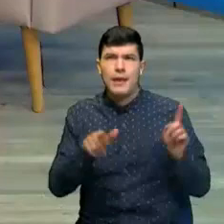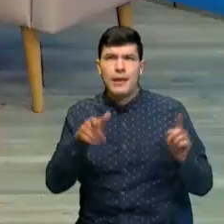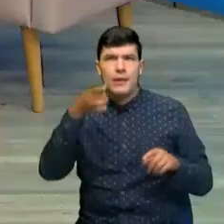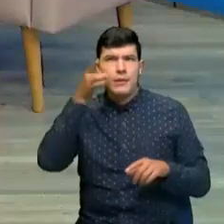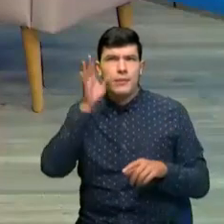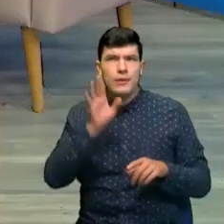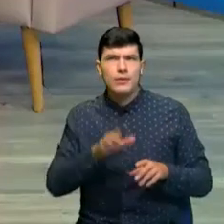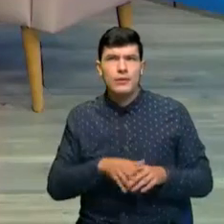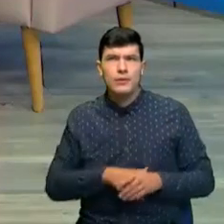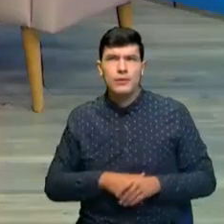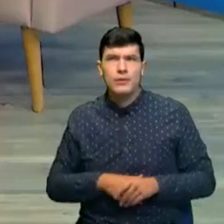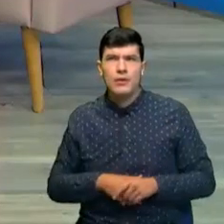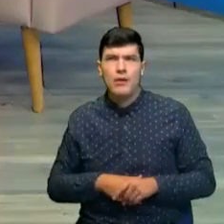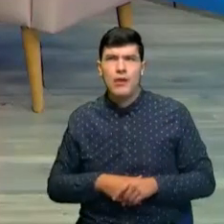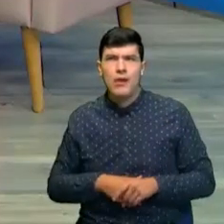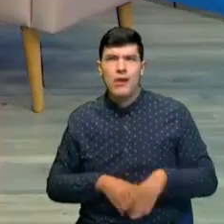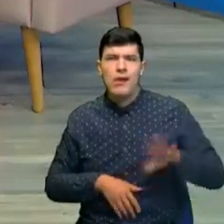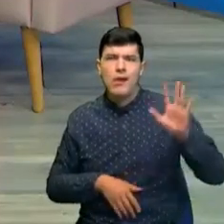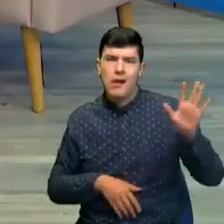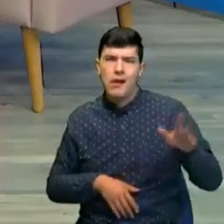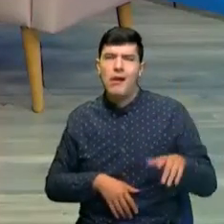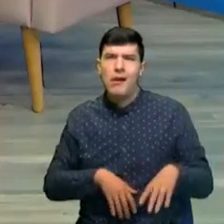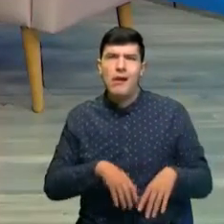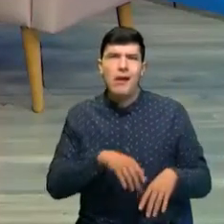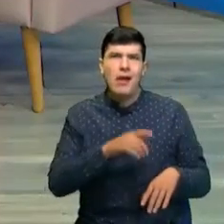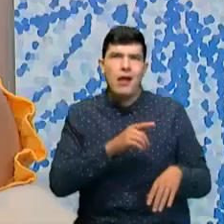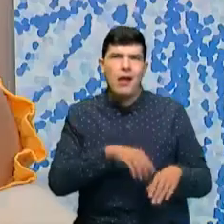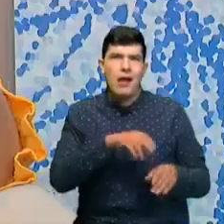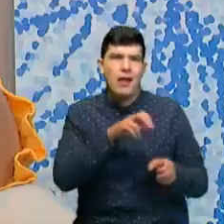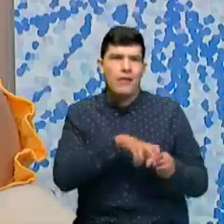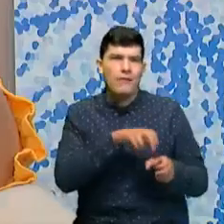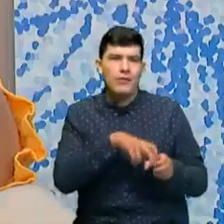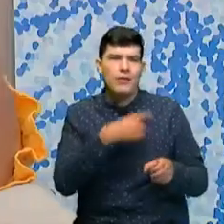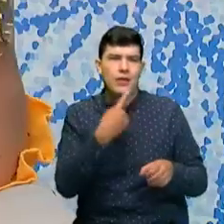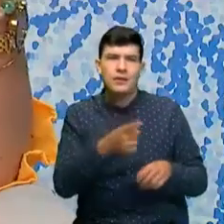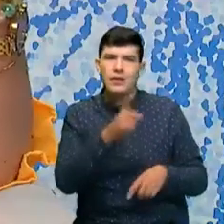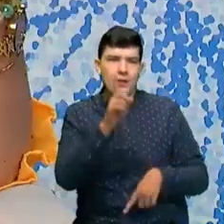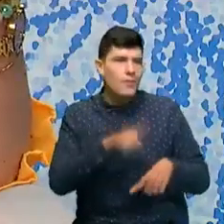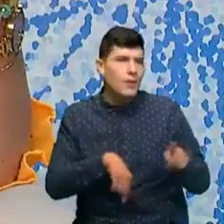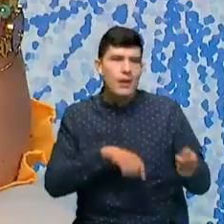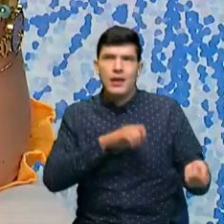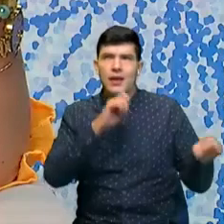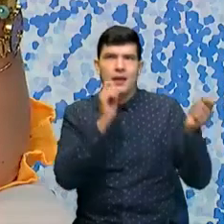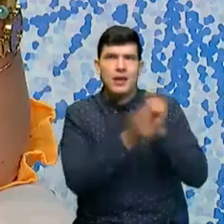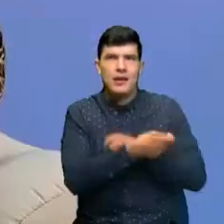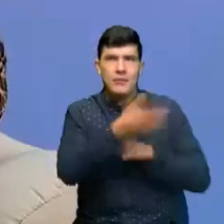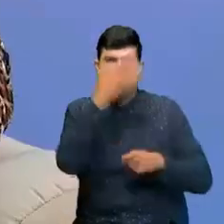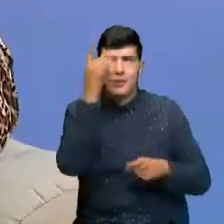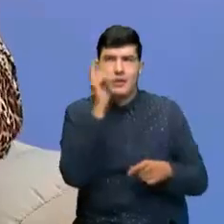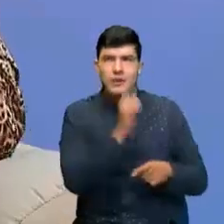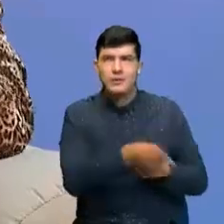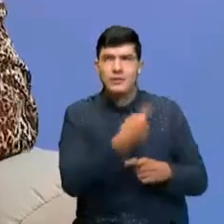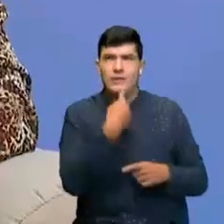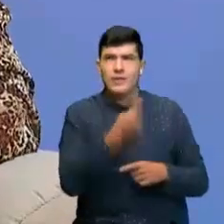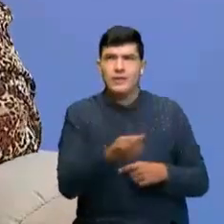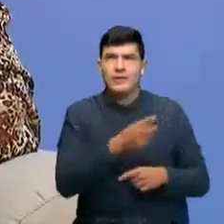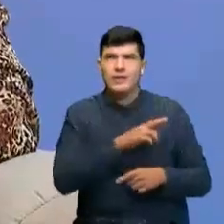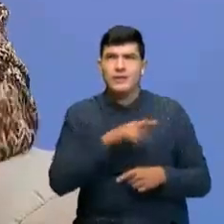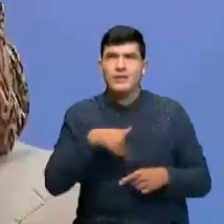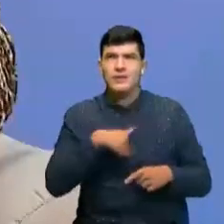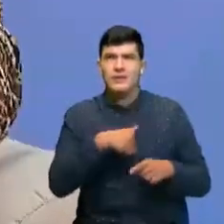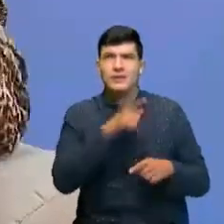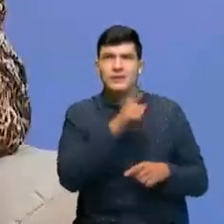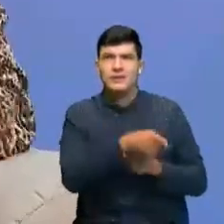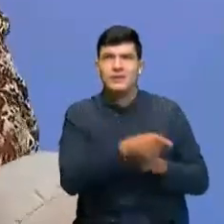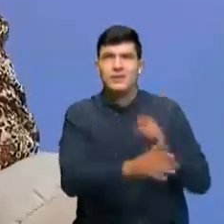no le alcanza... Abogada, ahí sí el fondo no le va a decir que no se puede pasar porque... ahí sí les paramos, ahí sí paramos al televidente que nos